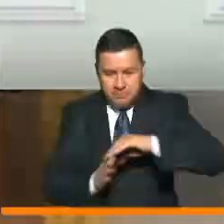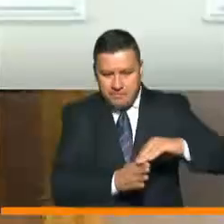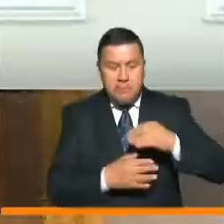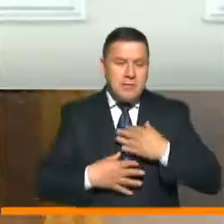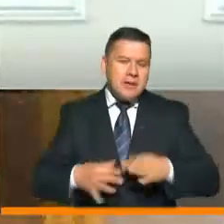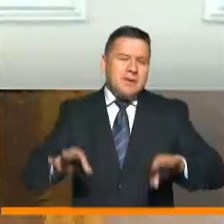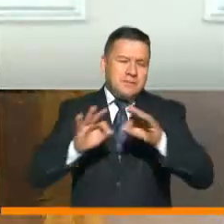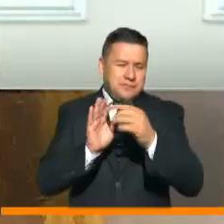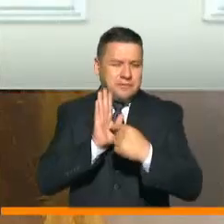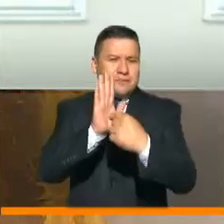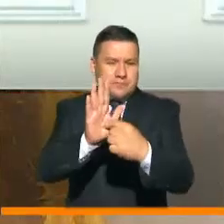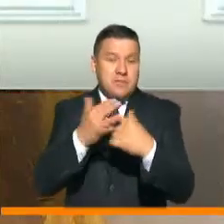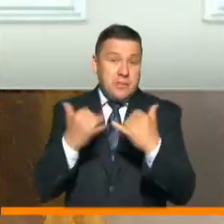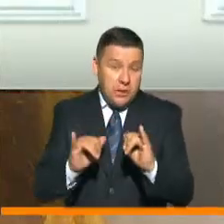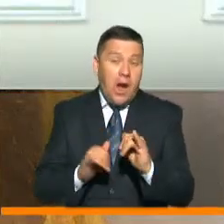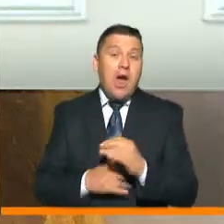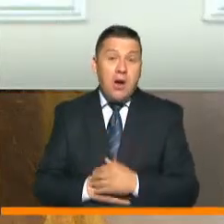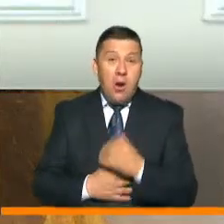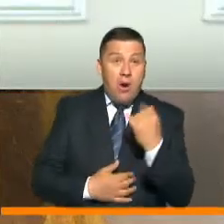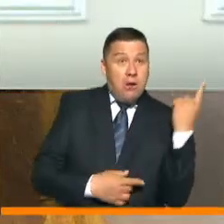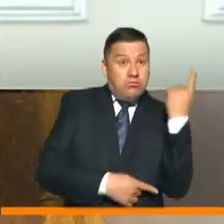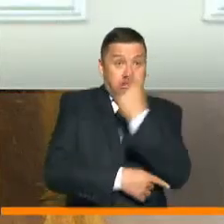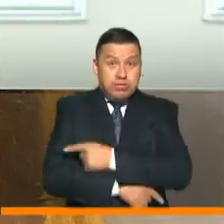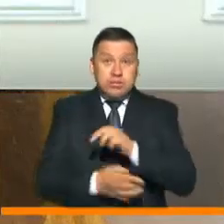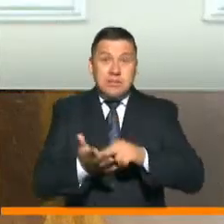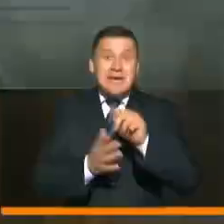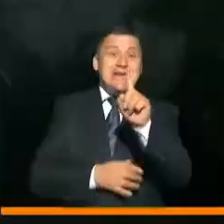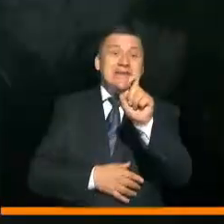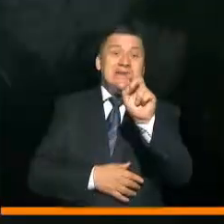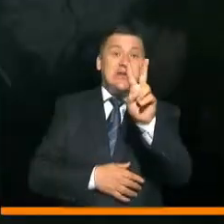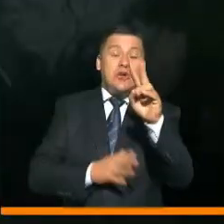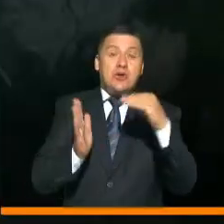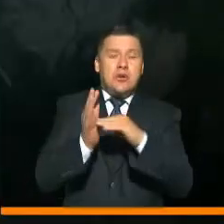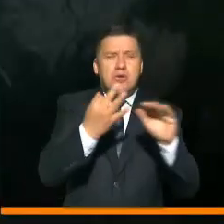quisiera destacar que se han realizado el día de hoy